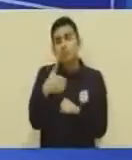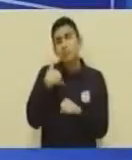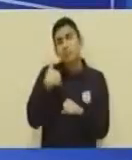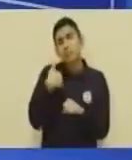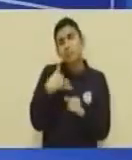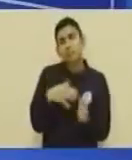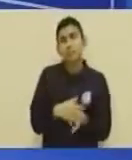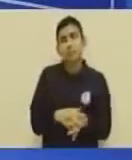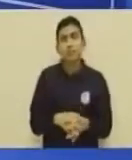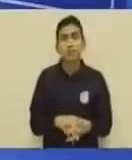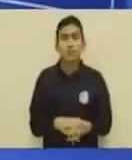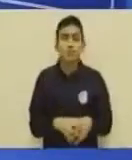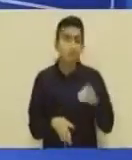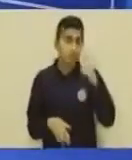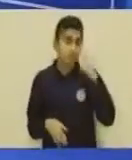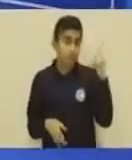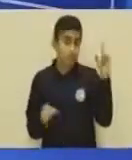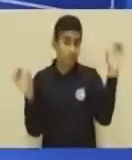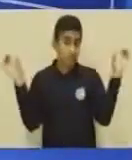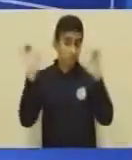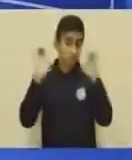cardíaca.